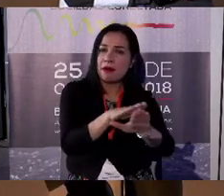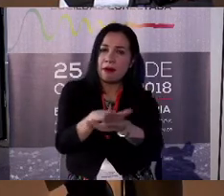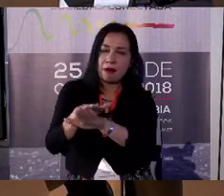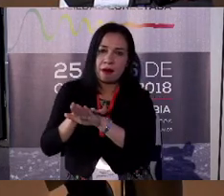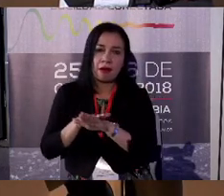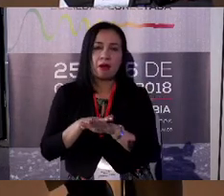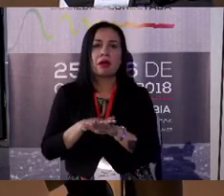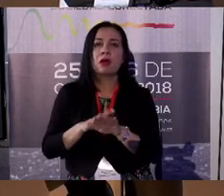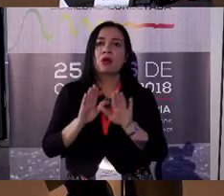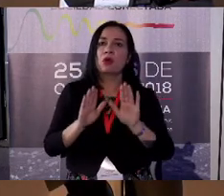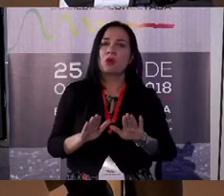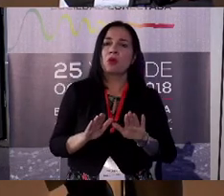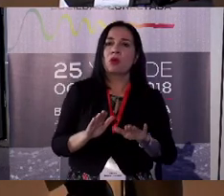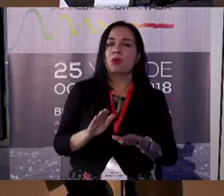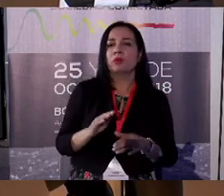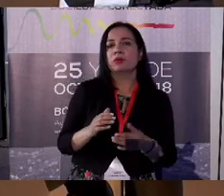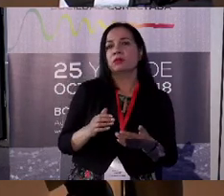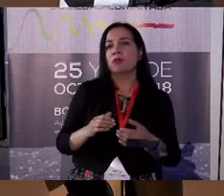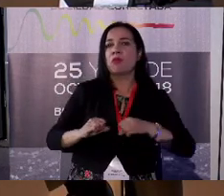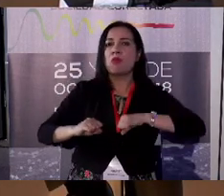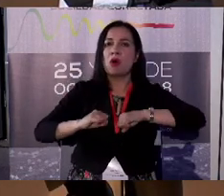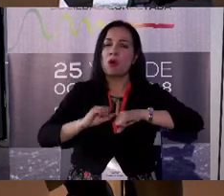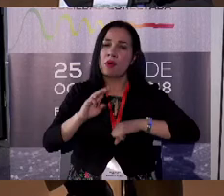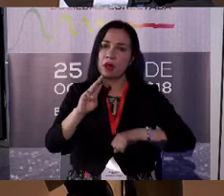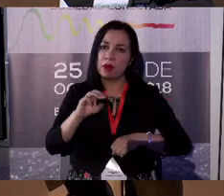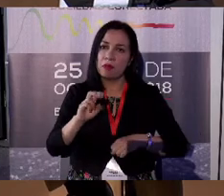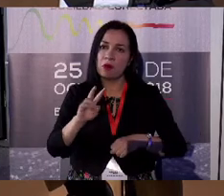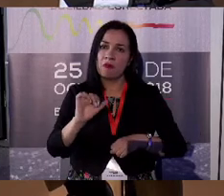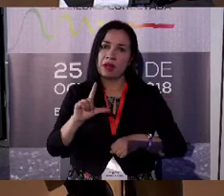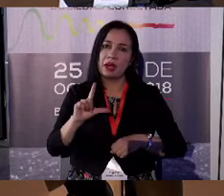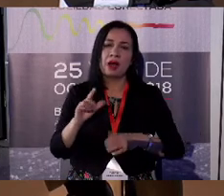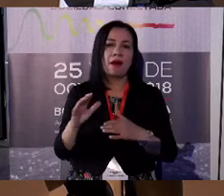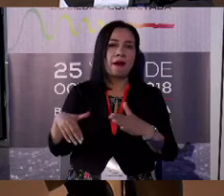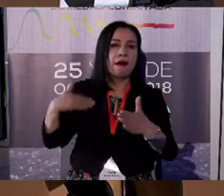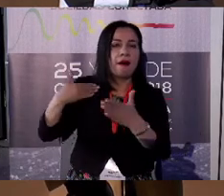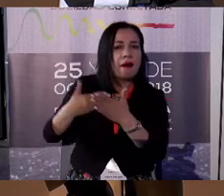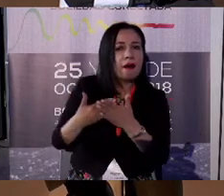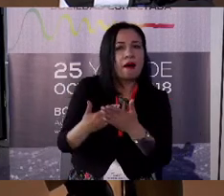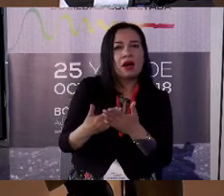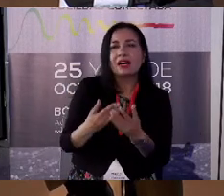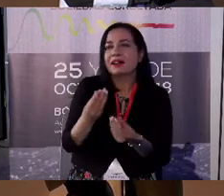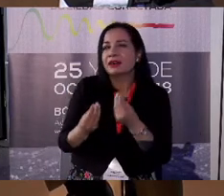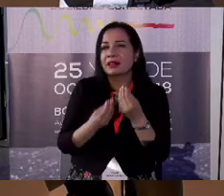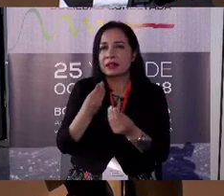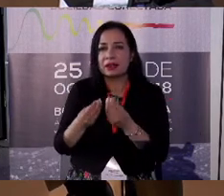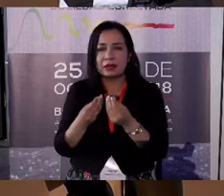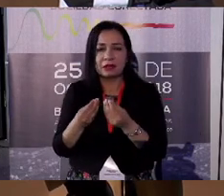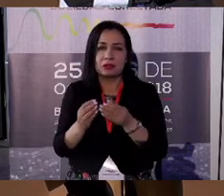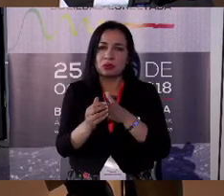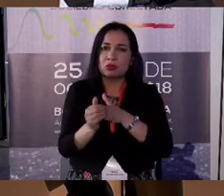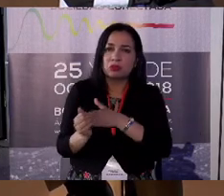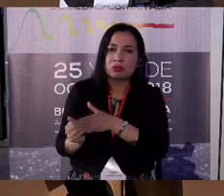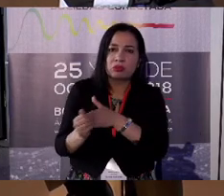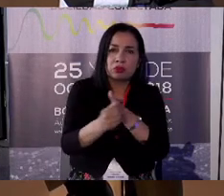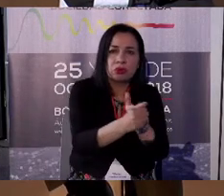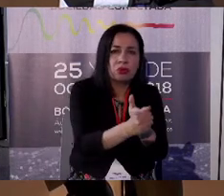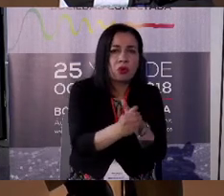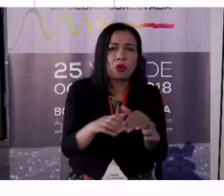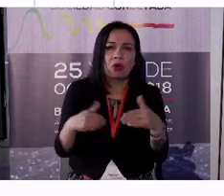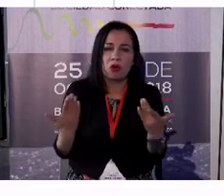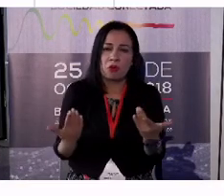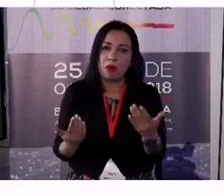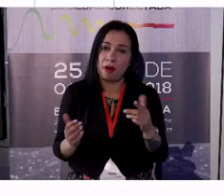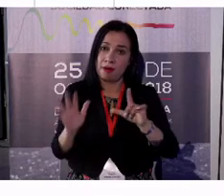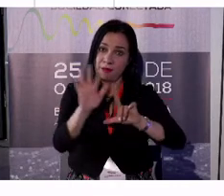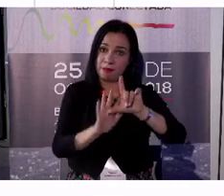móvil al día de hoy. Y lo que estamos mostrando es un poco este cuadro de situación. Y en esta diapositiva